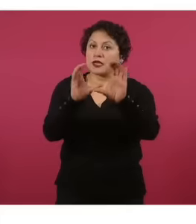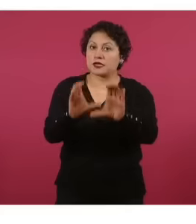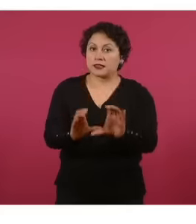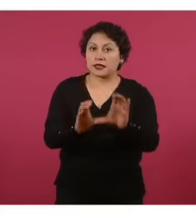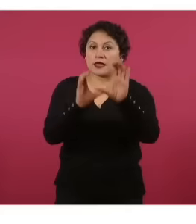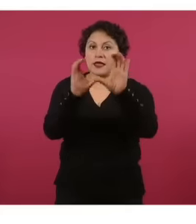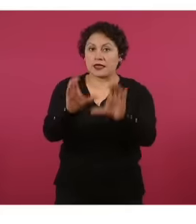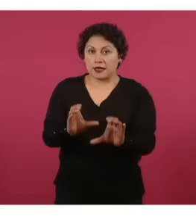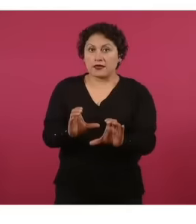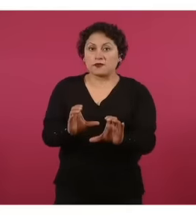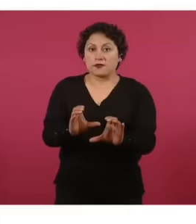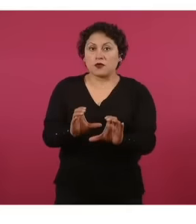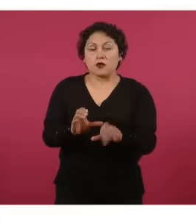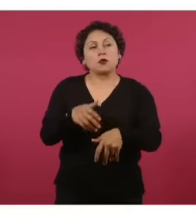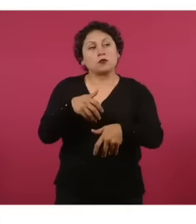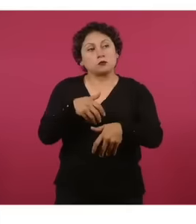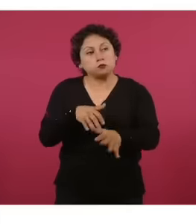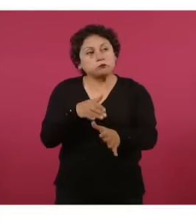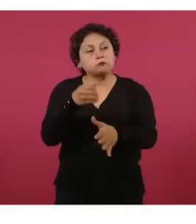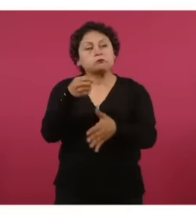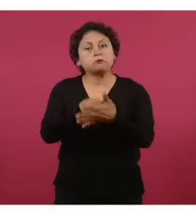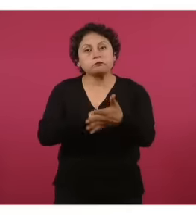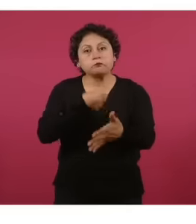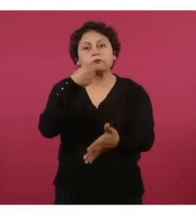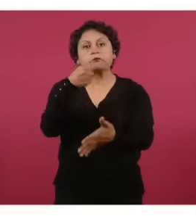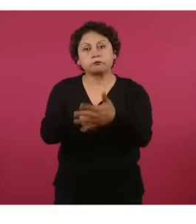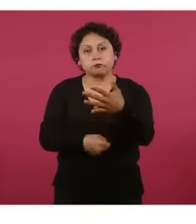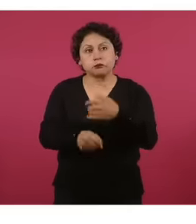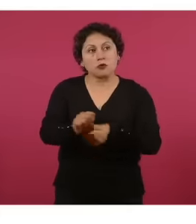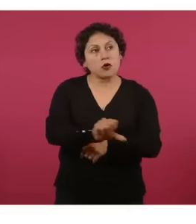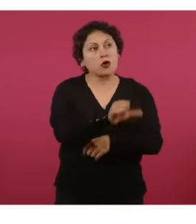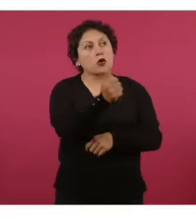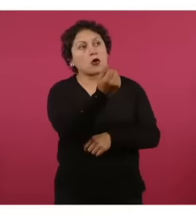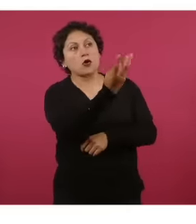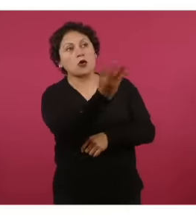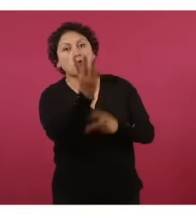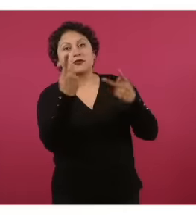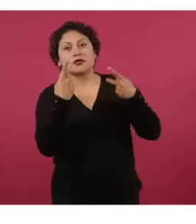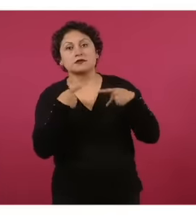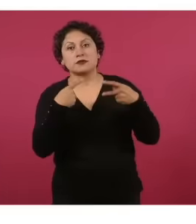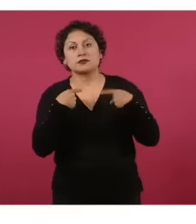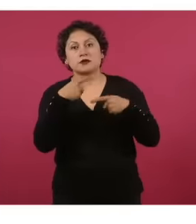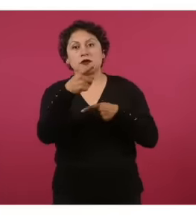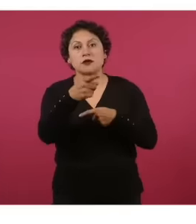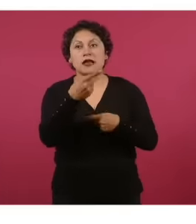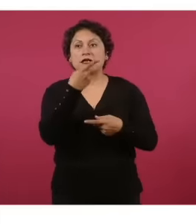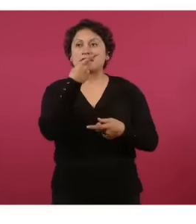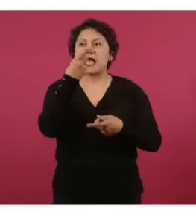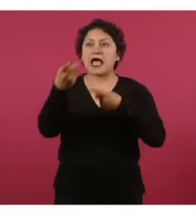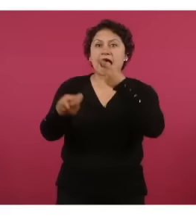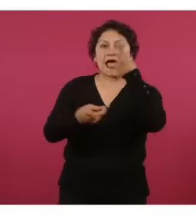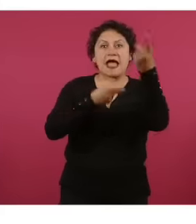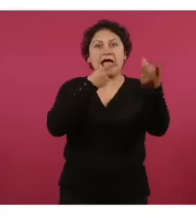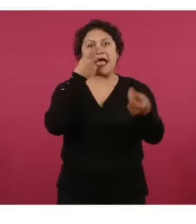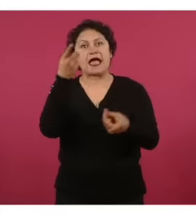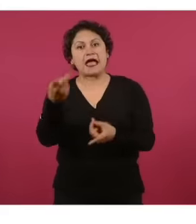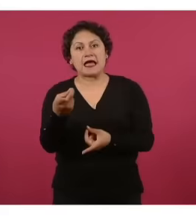decisiones carentes de sustento en la Constitución y en la